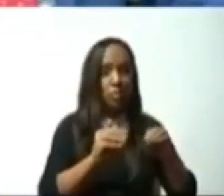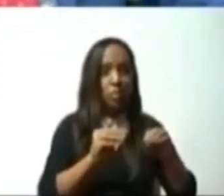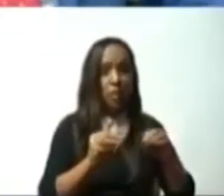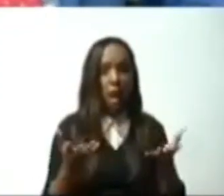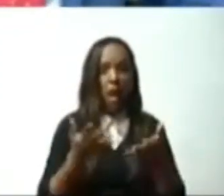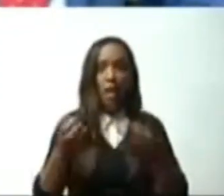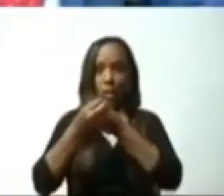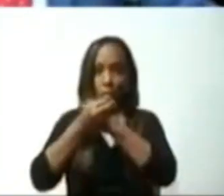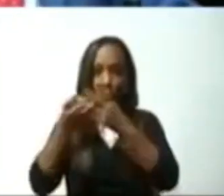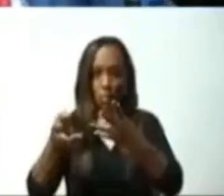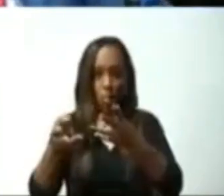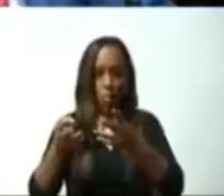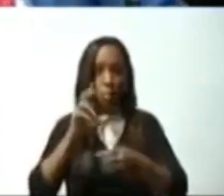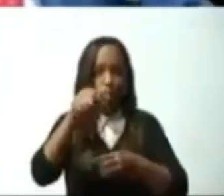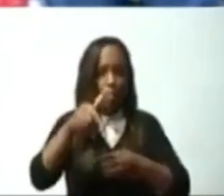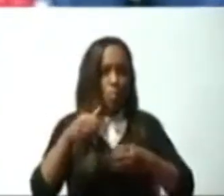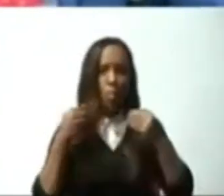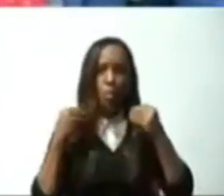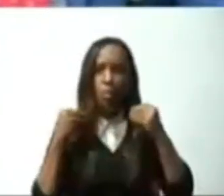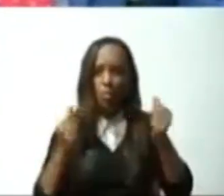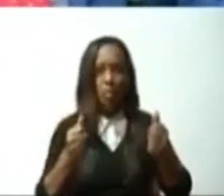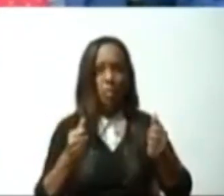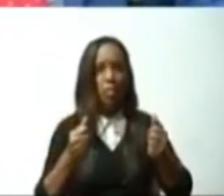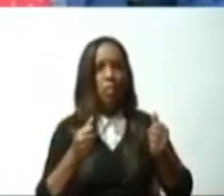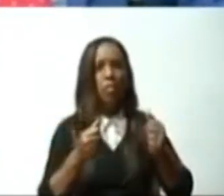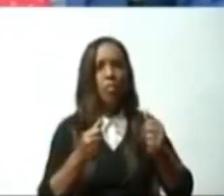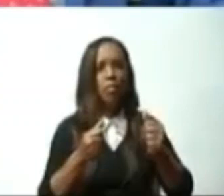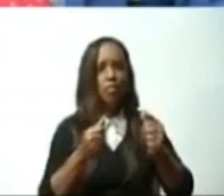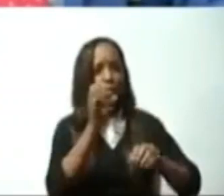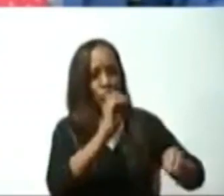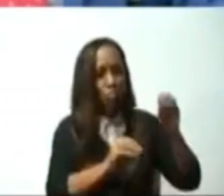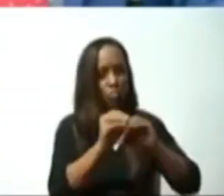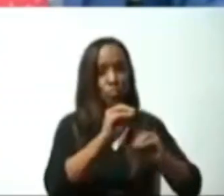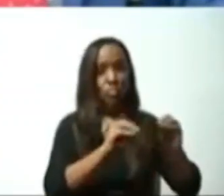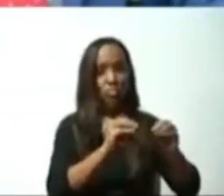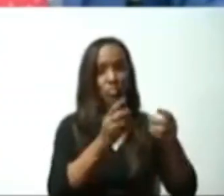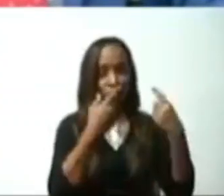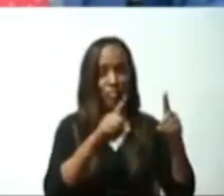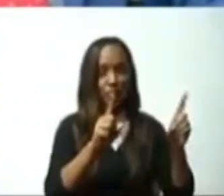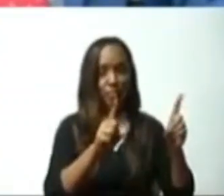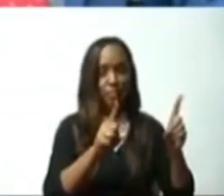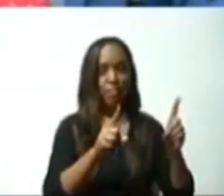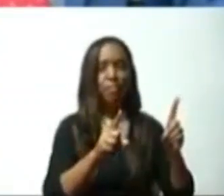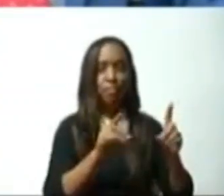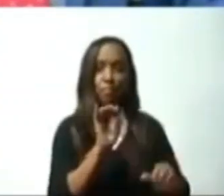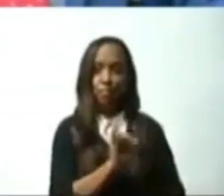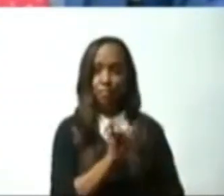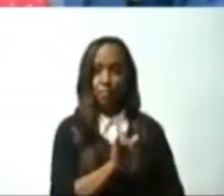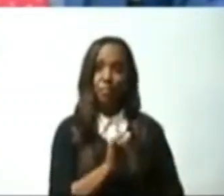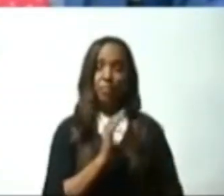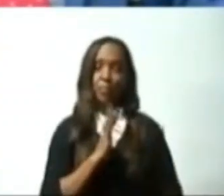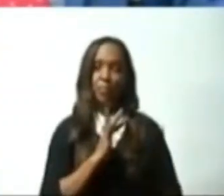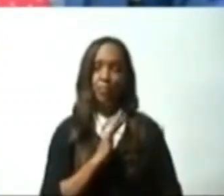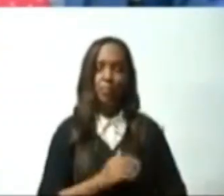De igual forma, yo hoy quiero plantearle a los diputados y diputadas un